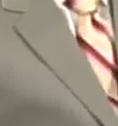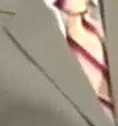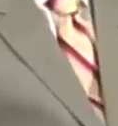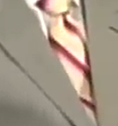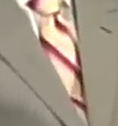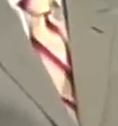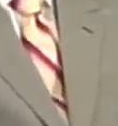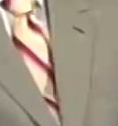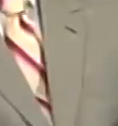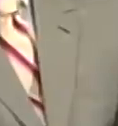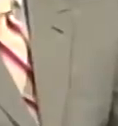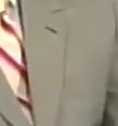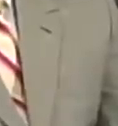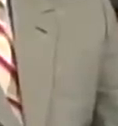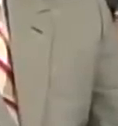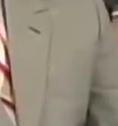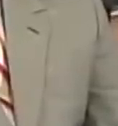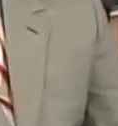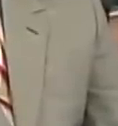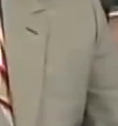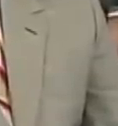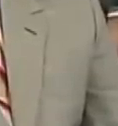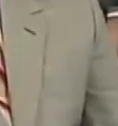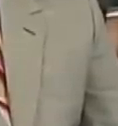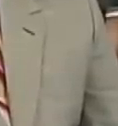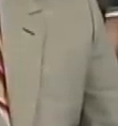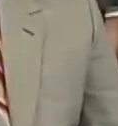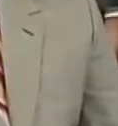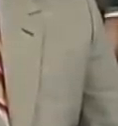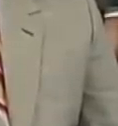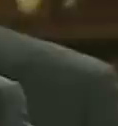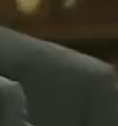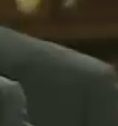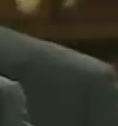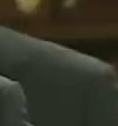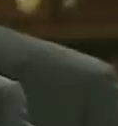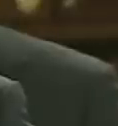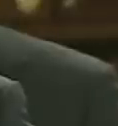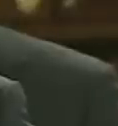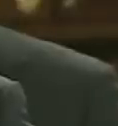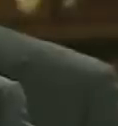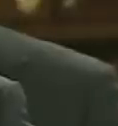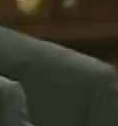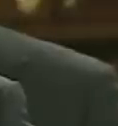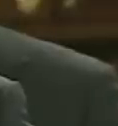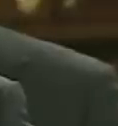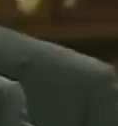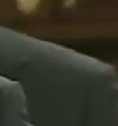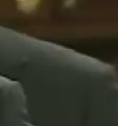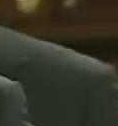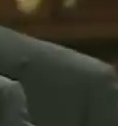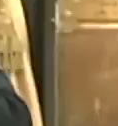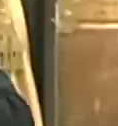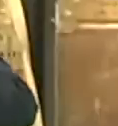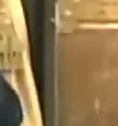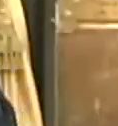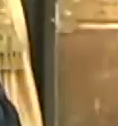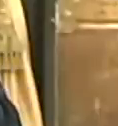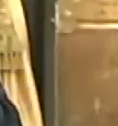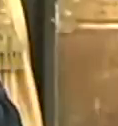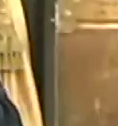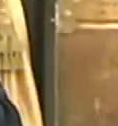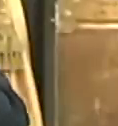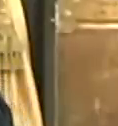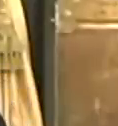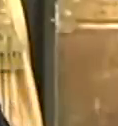venta al público y de los precios. Necesitamos instituciones fuertes junto al pueblo, que se cumplan las leyes en una nueva etapa de